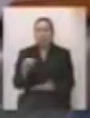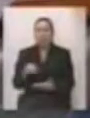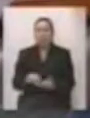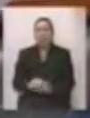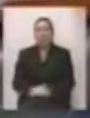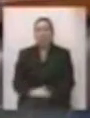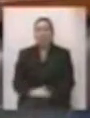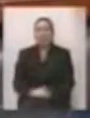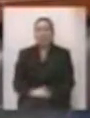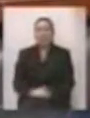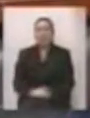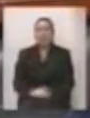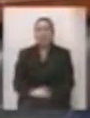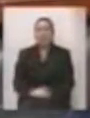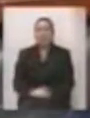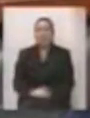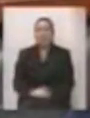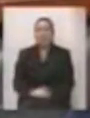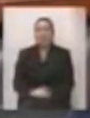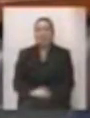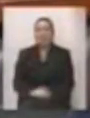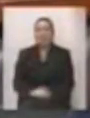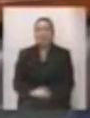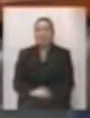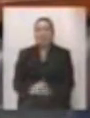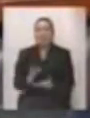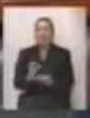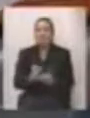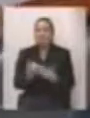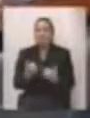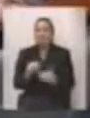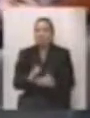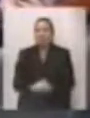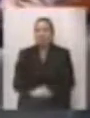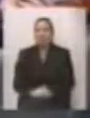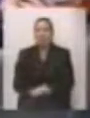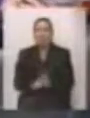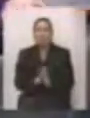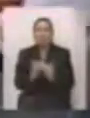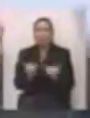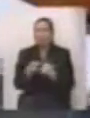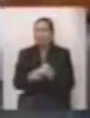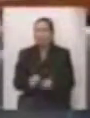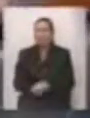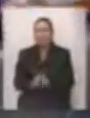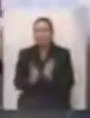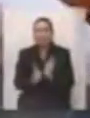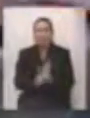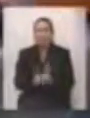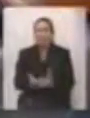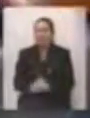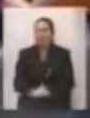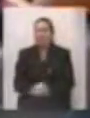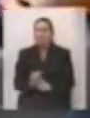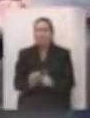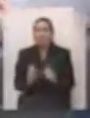cuarto para las 12. Y estuvo solo acompañada. Eso es un resumen de lo que hoy existe. Lo que pasa es que nada se aplica en este país. Las leyes están, los retos